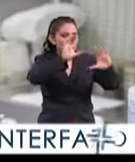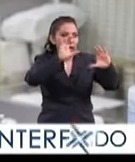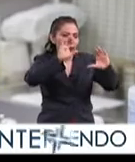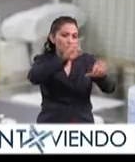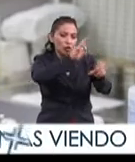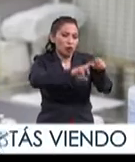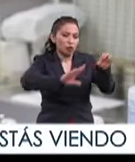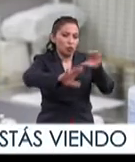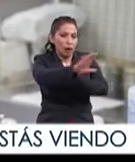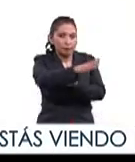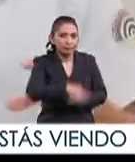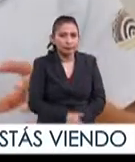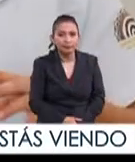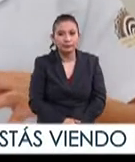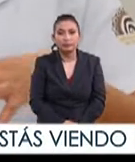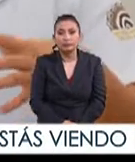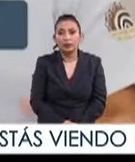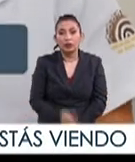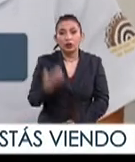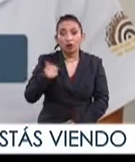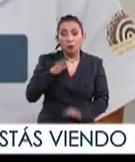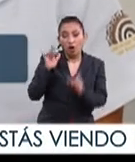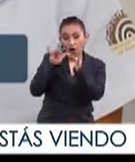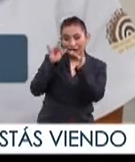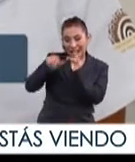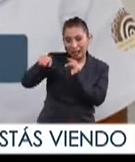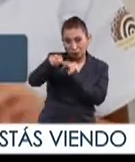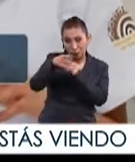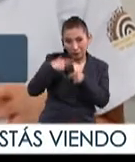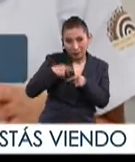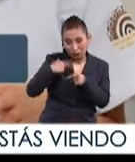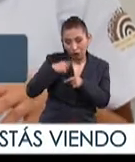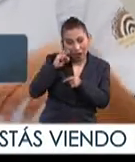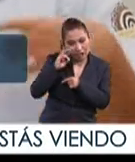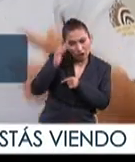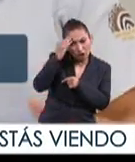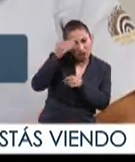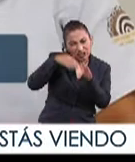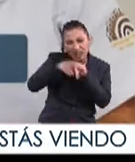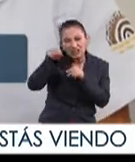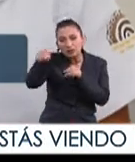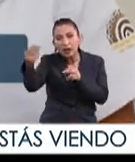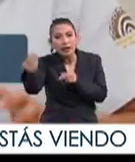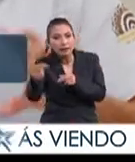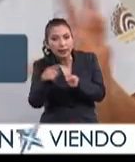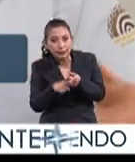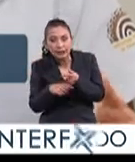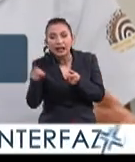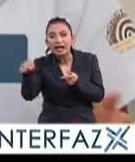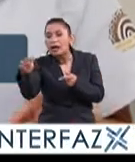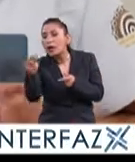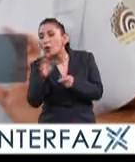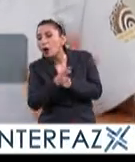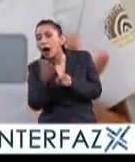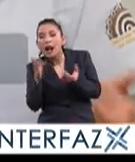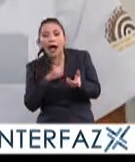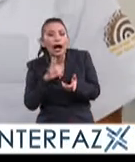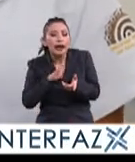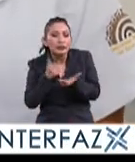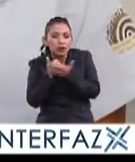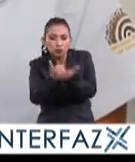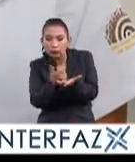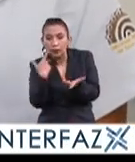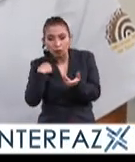entonces ese tipo de proyectos. El estar en contacto con ellos es conocer lo que ellos necesitan, lo que requieren y cómo